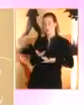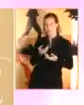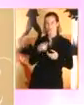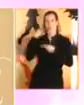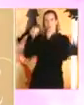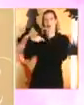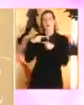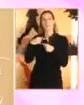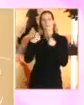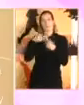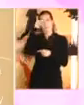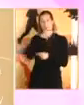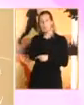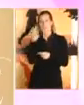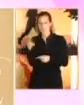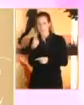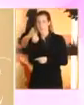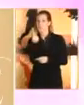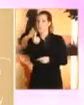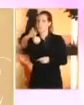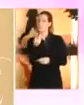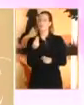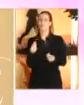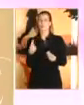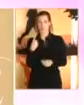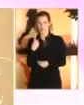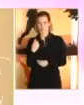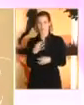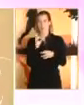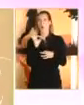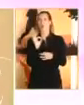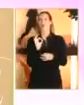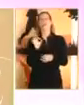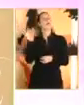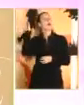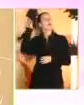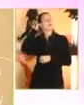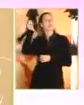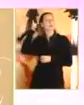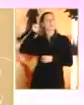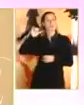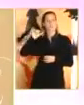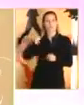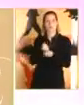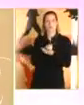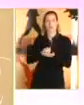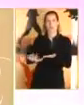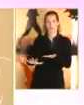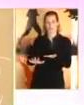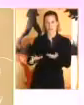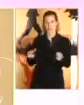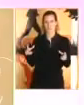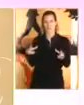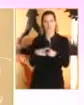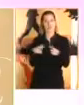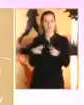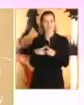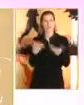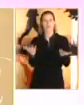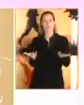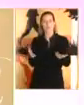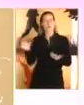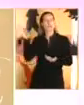necesitan mucha ayuda económica, porque el implante, por ejemplo, es una operación que es gratuita por la Seguridad Social, pero los audífonos